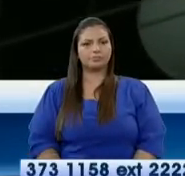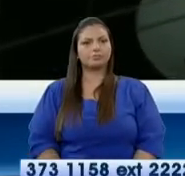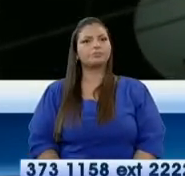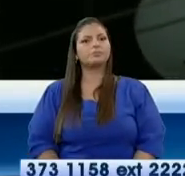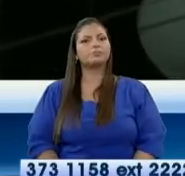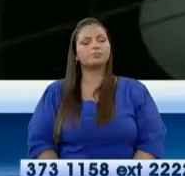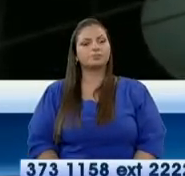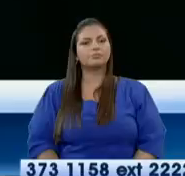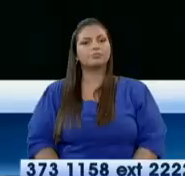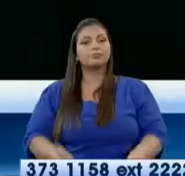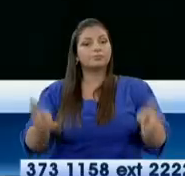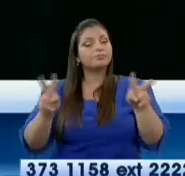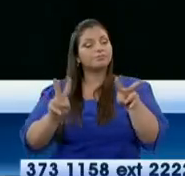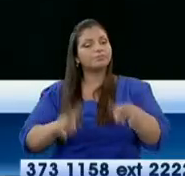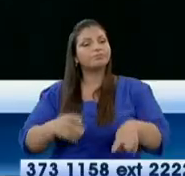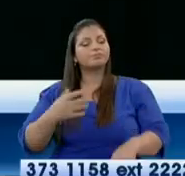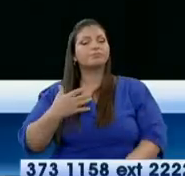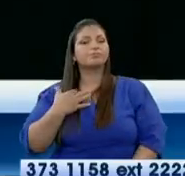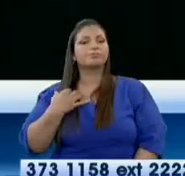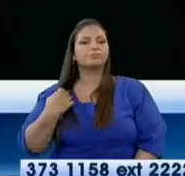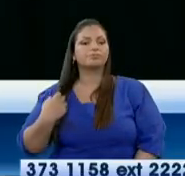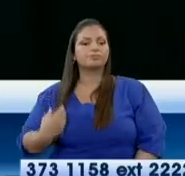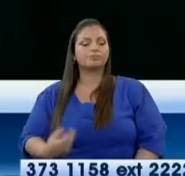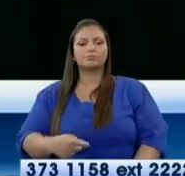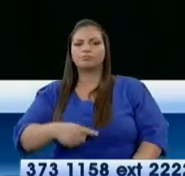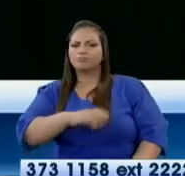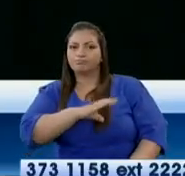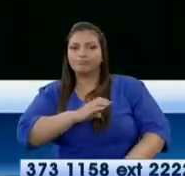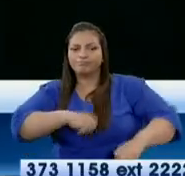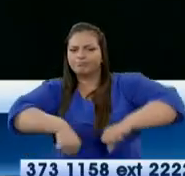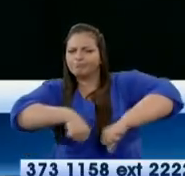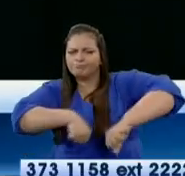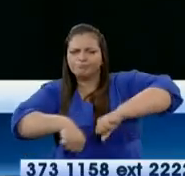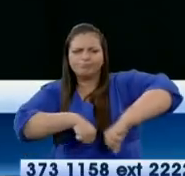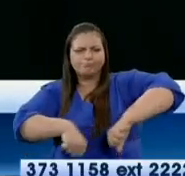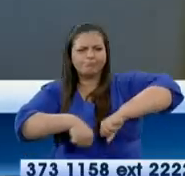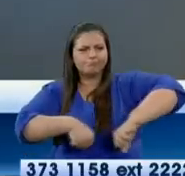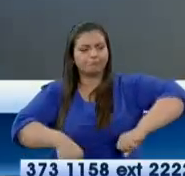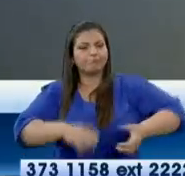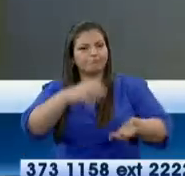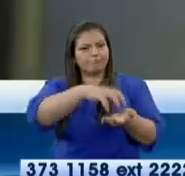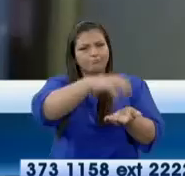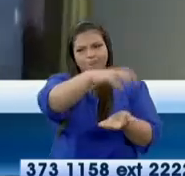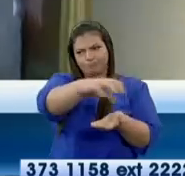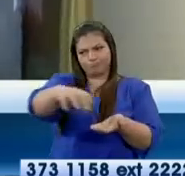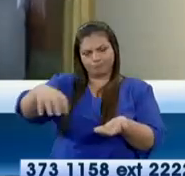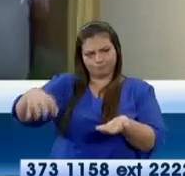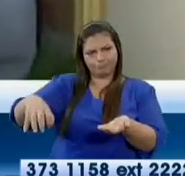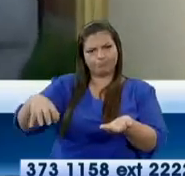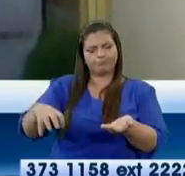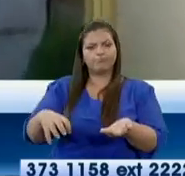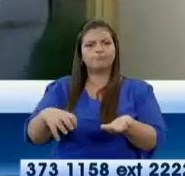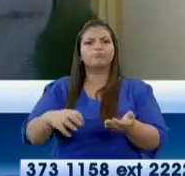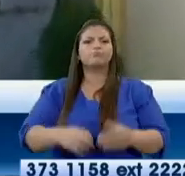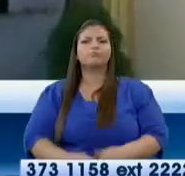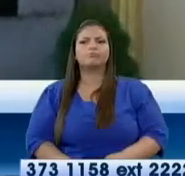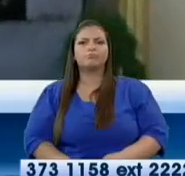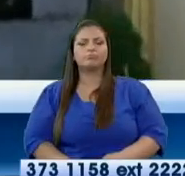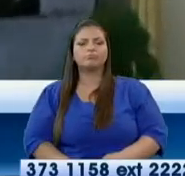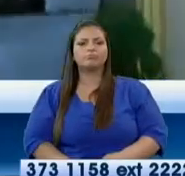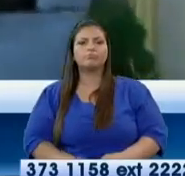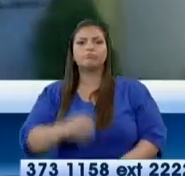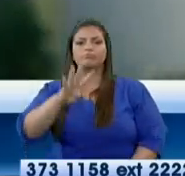Cabe indicar asimismo que durante esta operación que se realizó en distintas provincias del país se ejecutaron